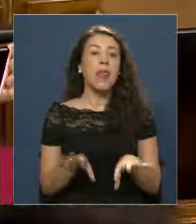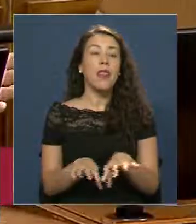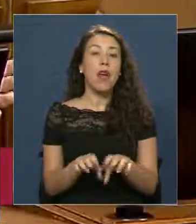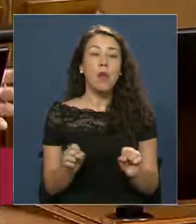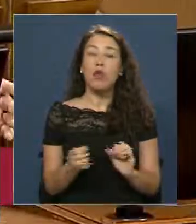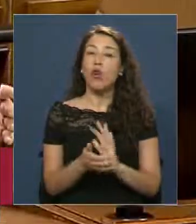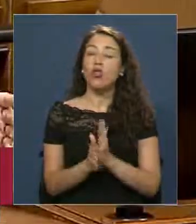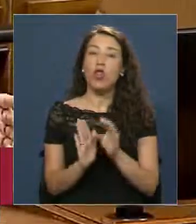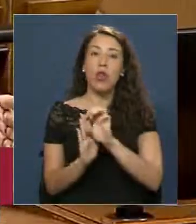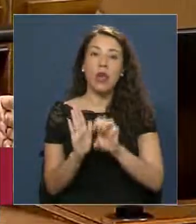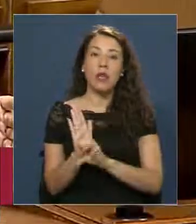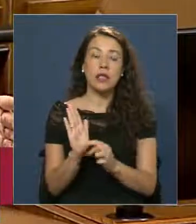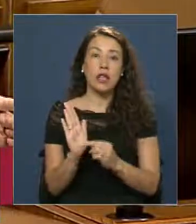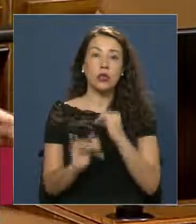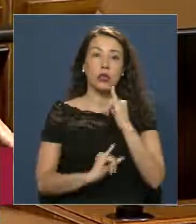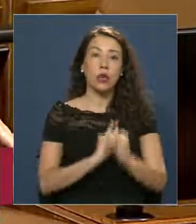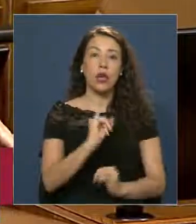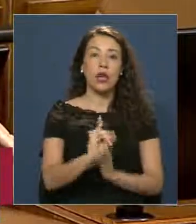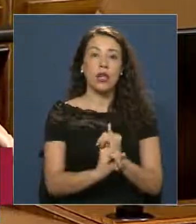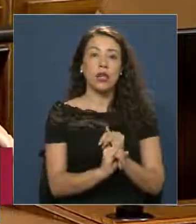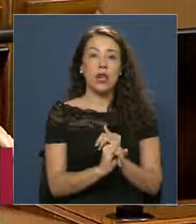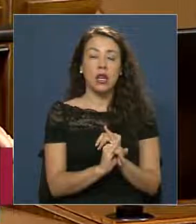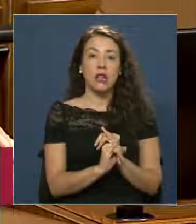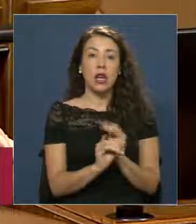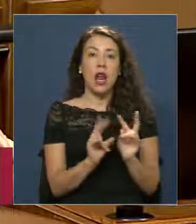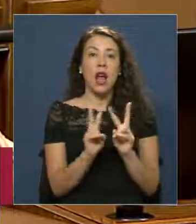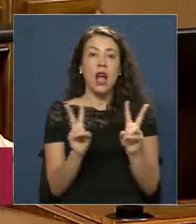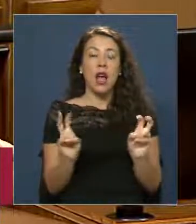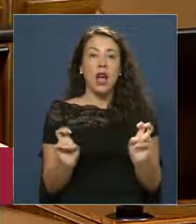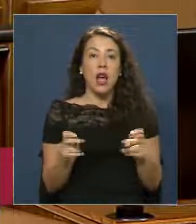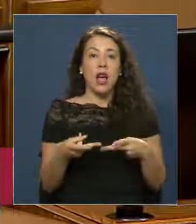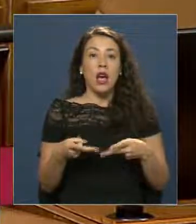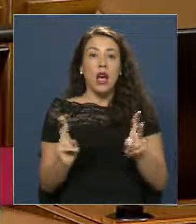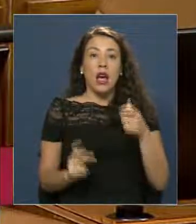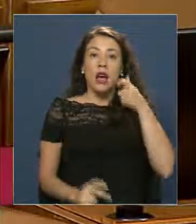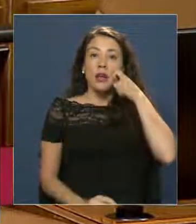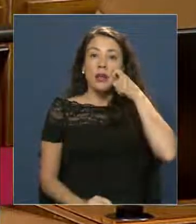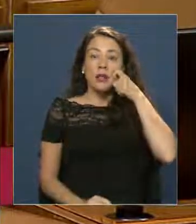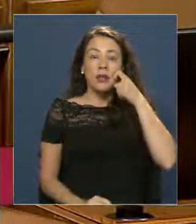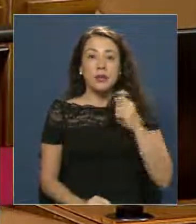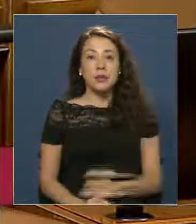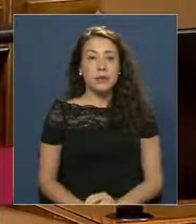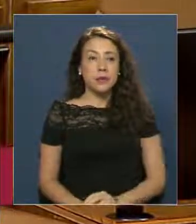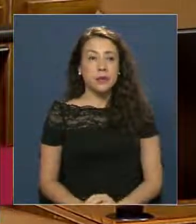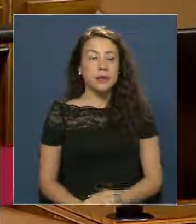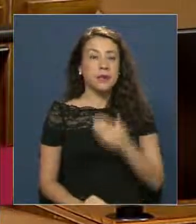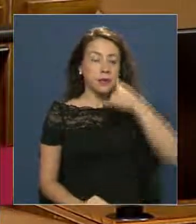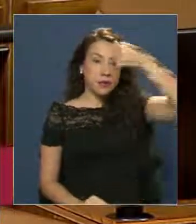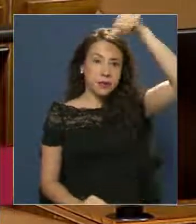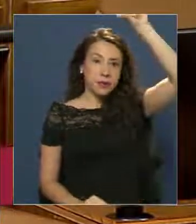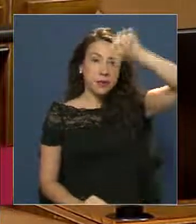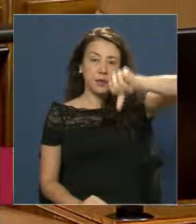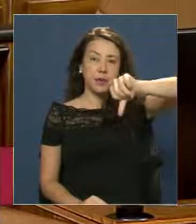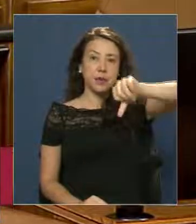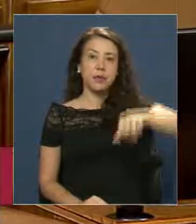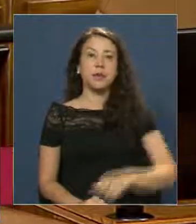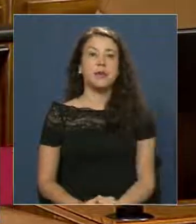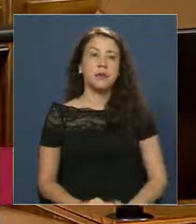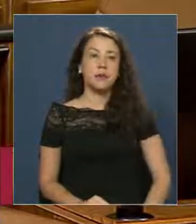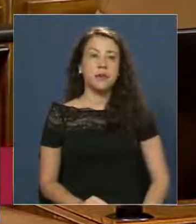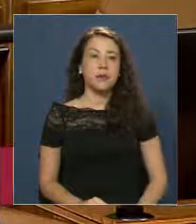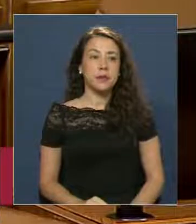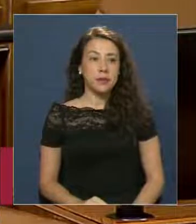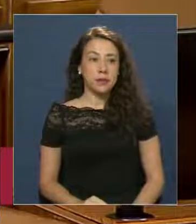todo el estatuto internacional en materia de derechos humanos, y se va a sancionar a aquellos